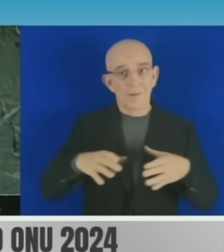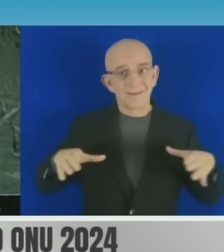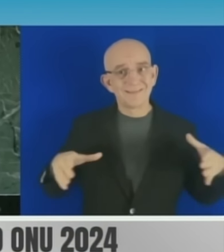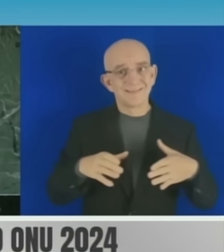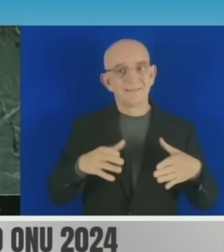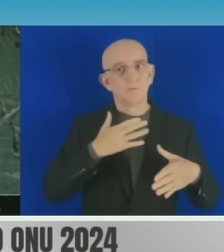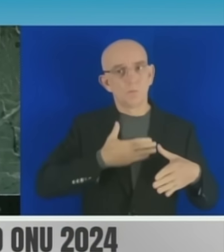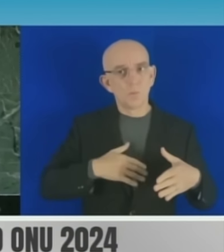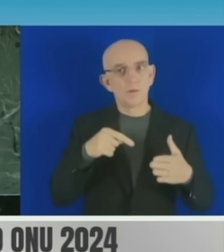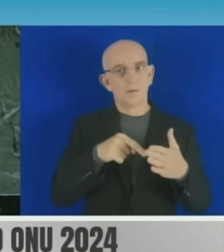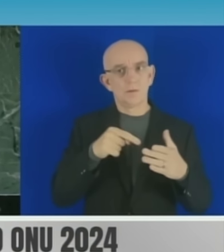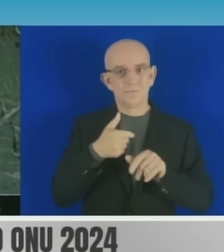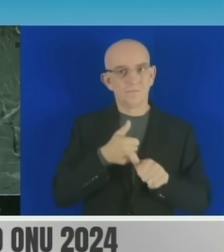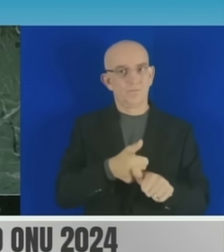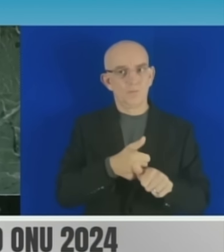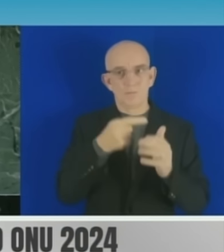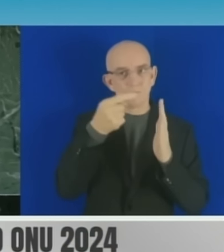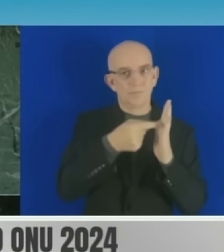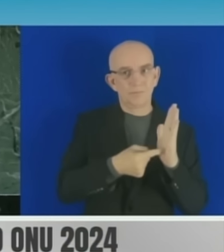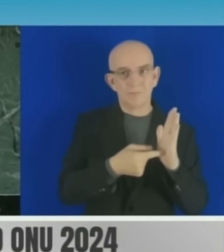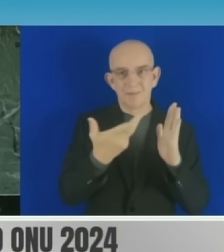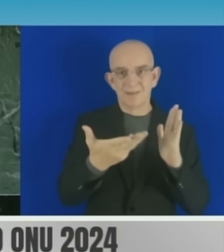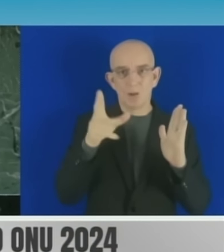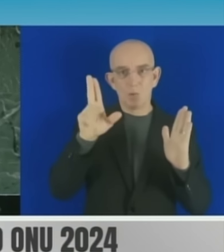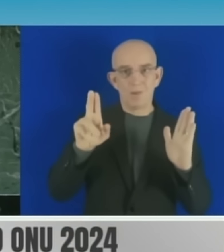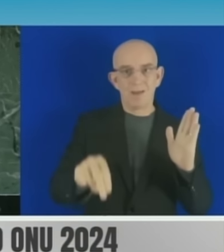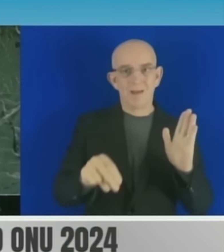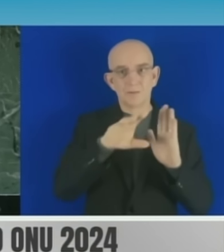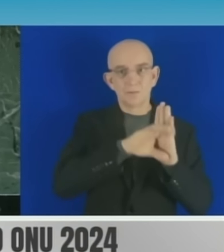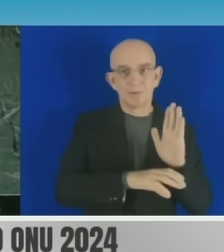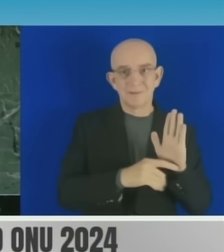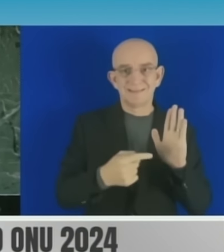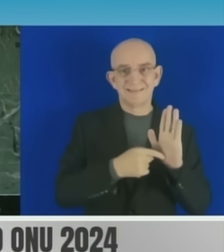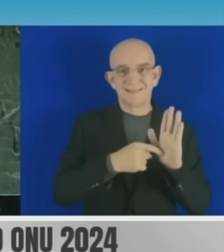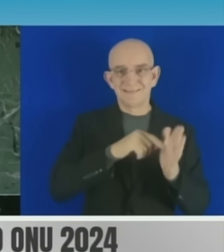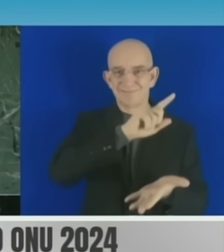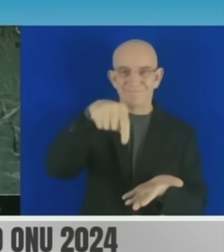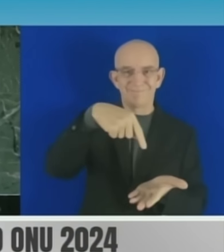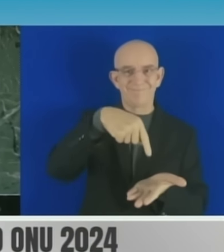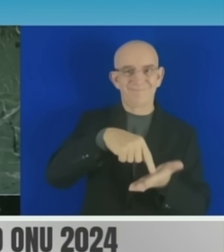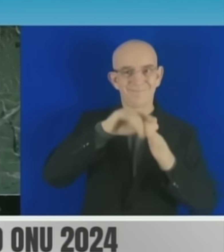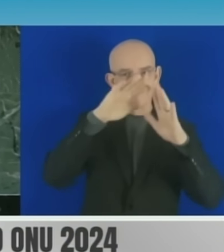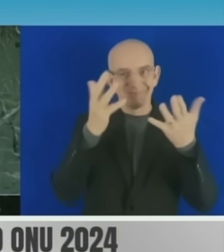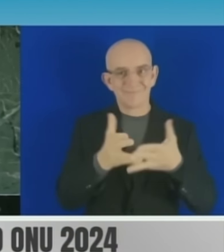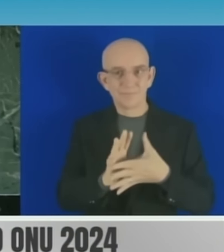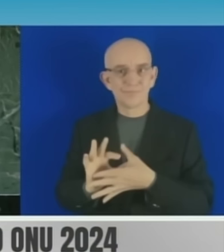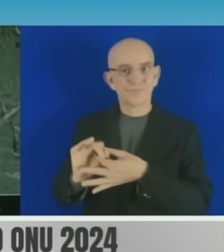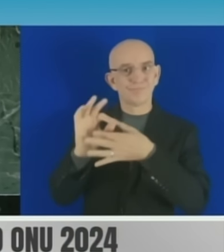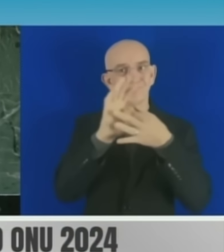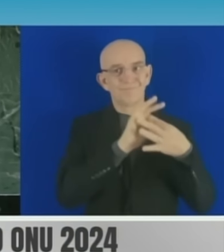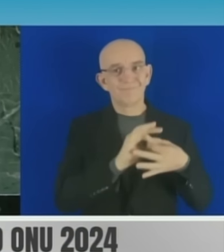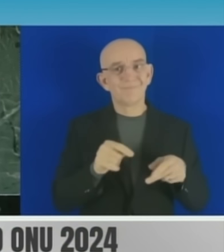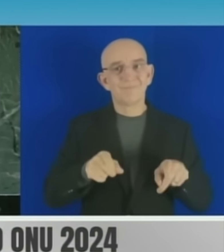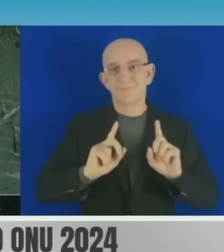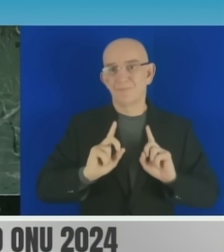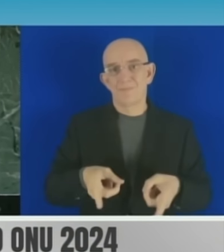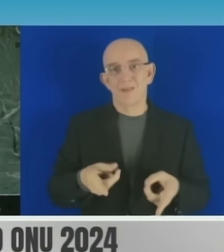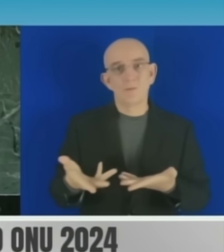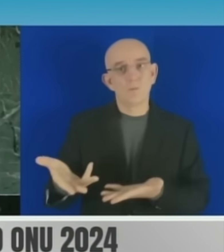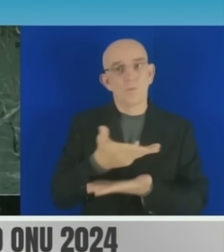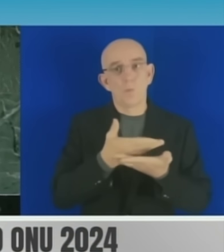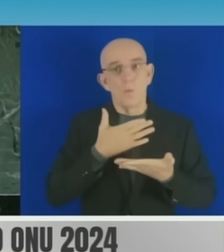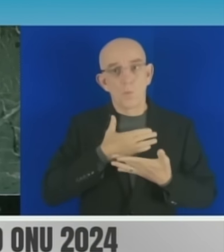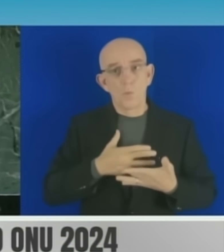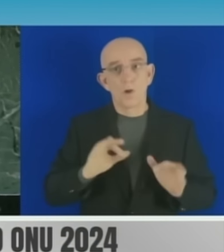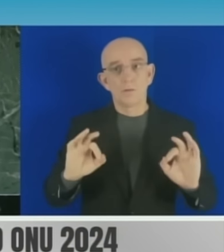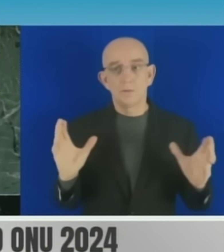internacionales y son necesarios para la coexistencia pacífica de las naciones. A lo largo de las negociaciones del Pacto del Futuro,